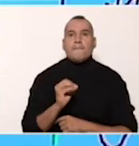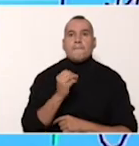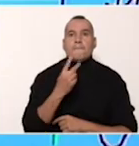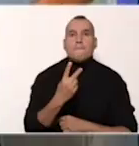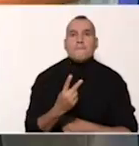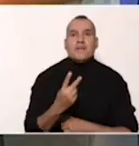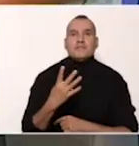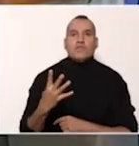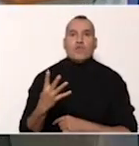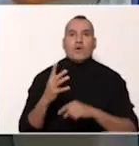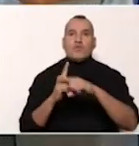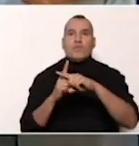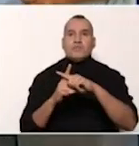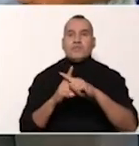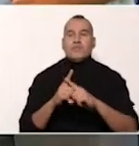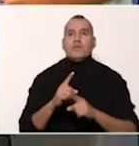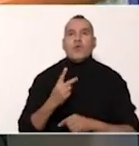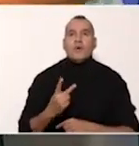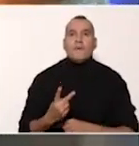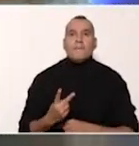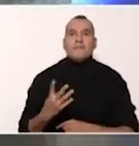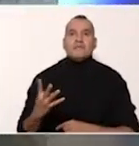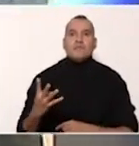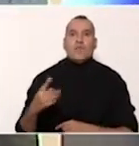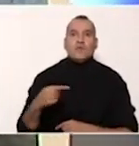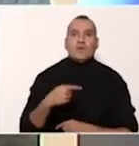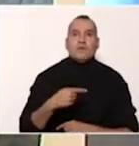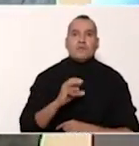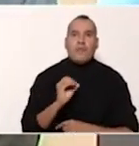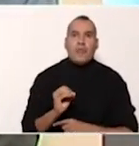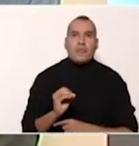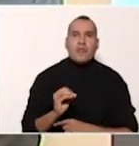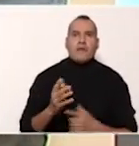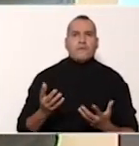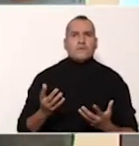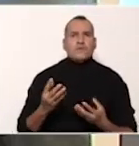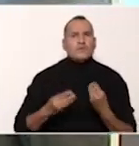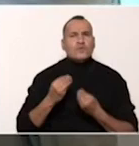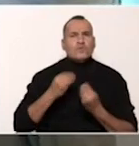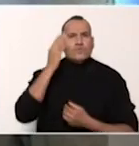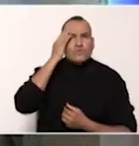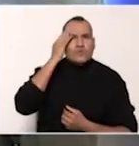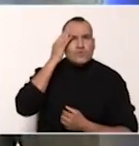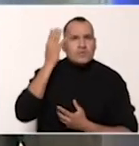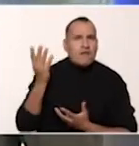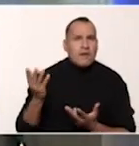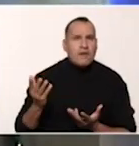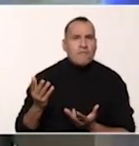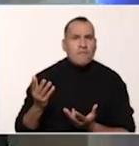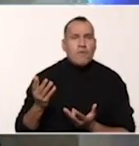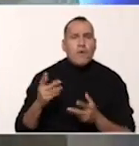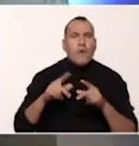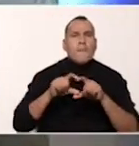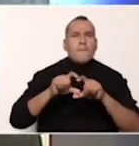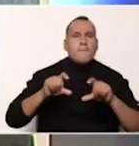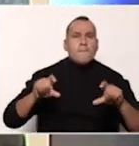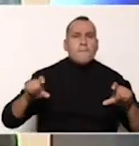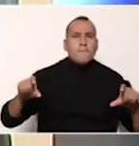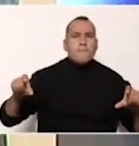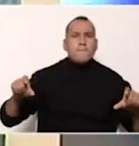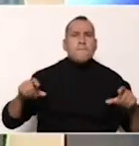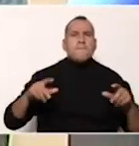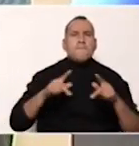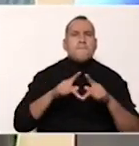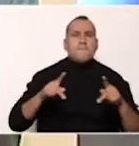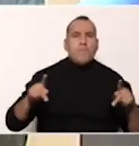0. Y ahí terminamos la división. ¿Cómo sabríamos nosotros cuál es el polinomio cociente